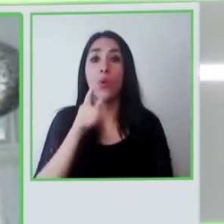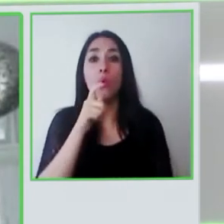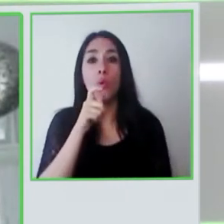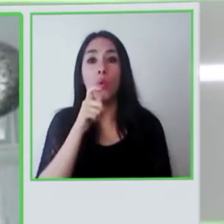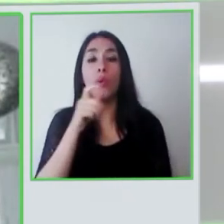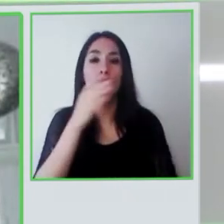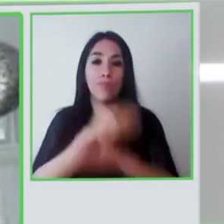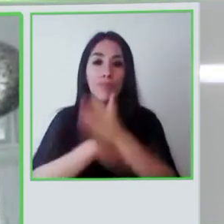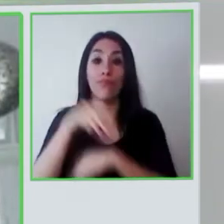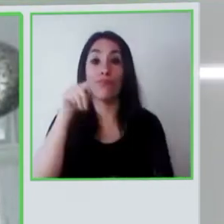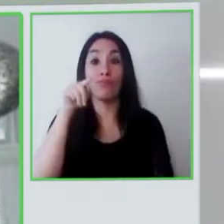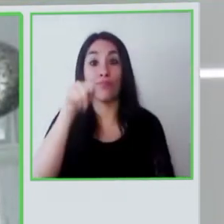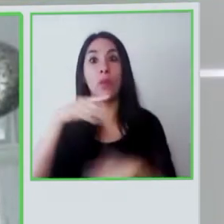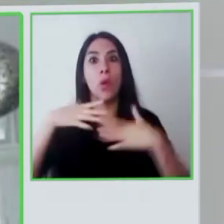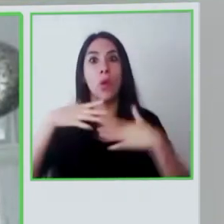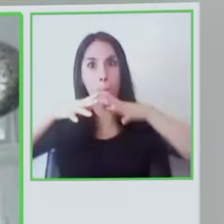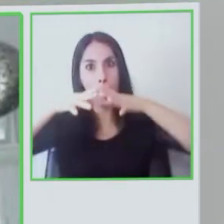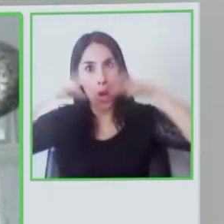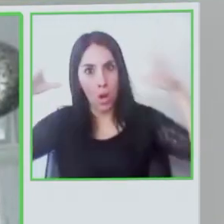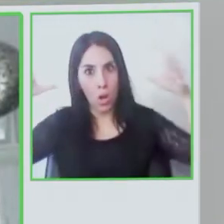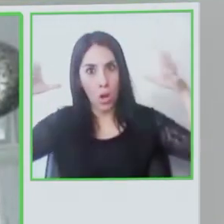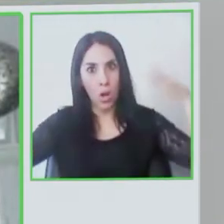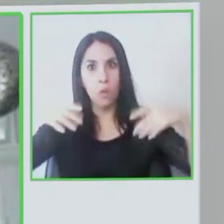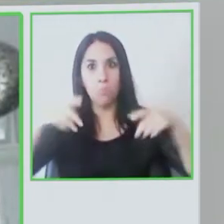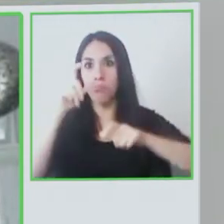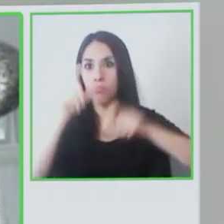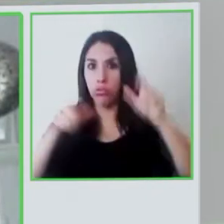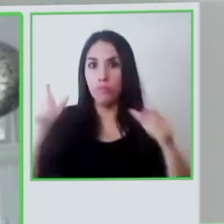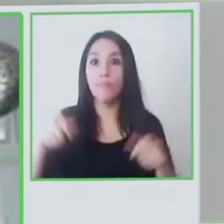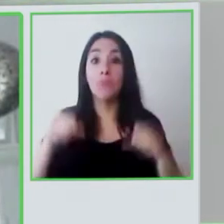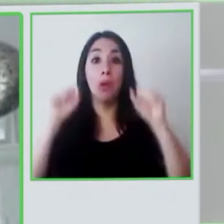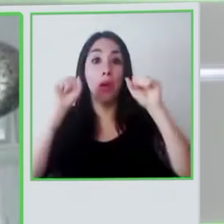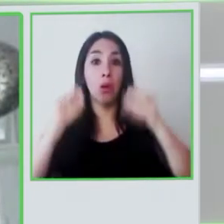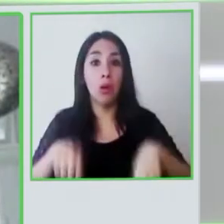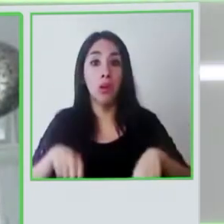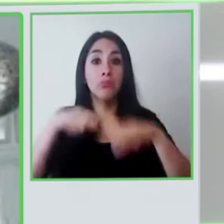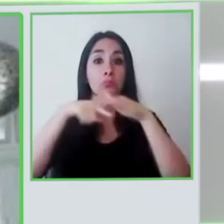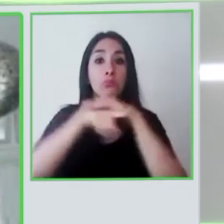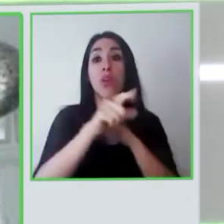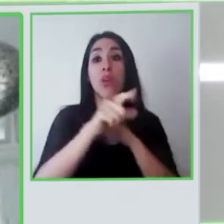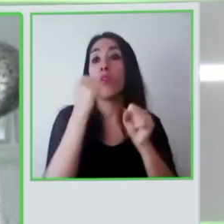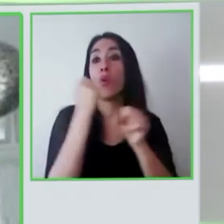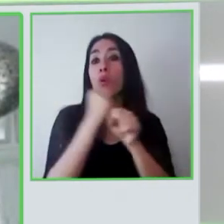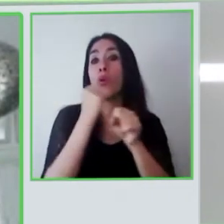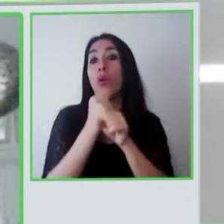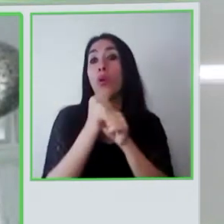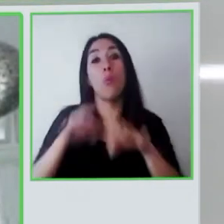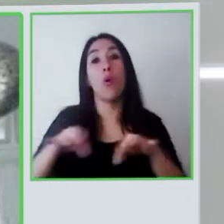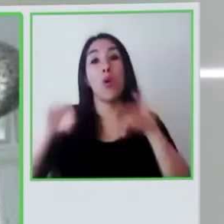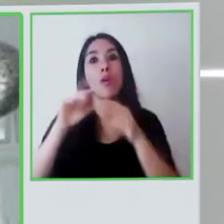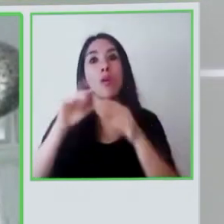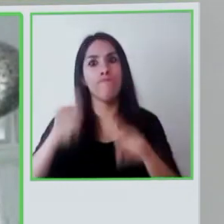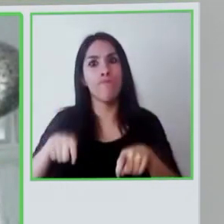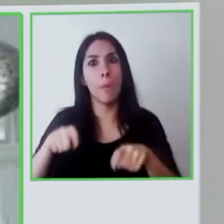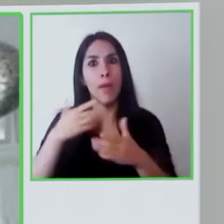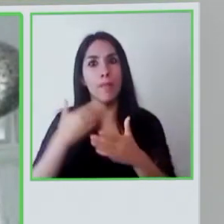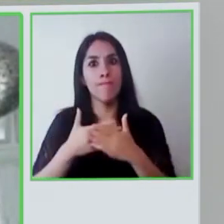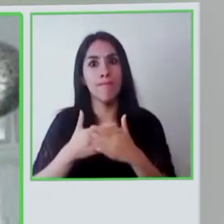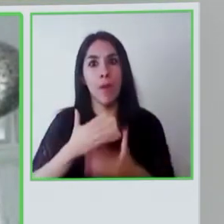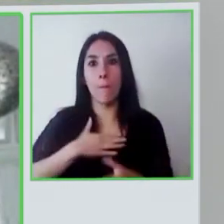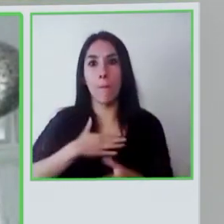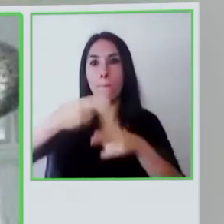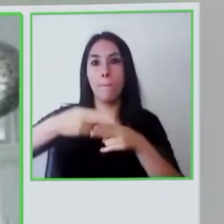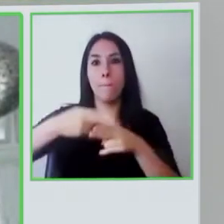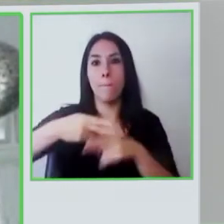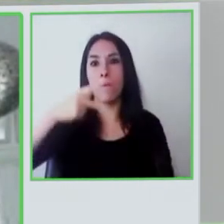enorme de talento que podemos aprovechar soy quien así soy la directora ejecutiva de propios 6